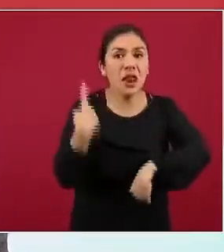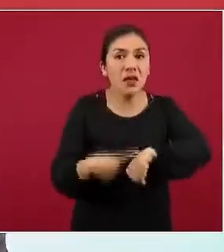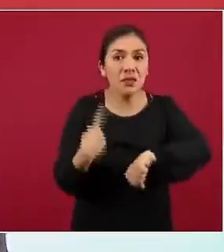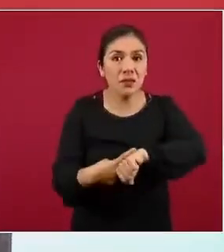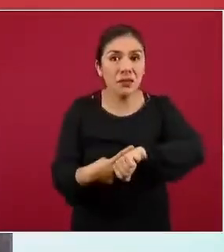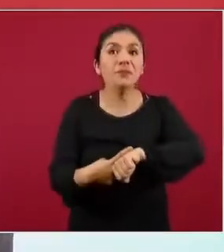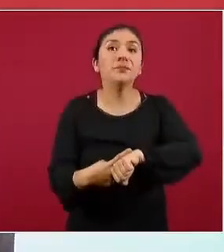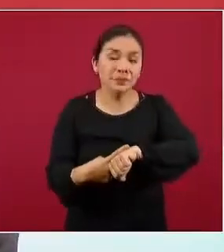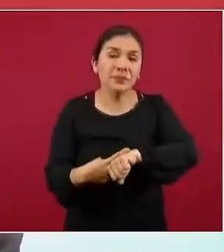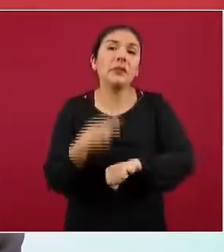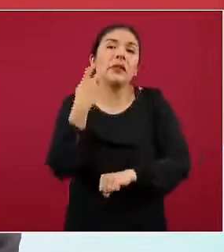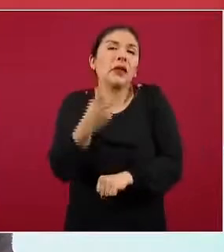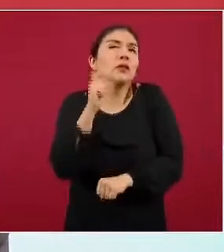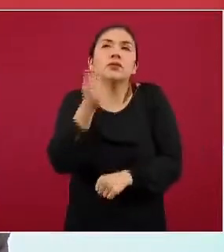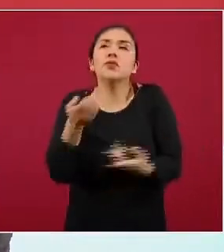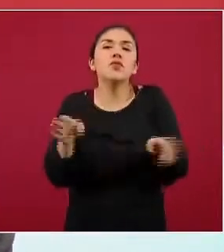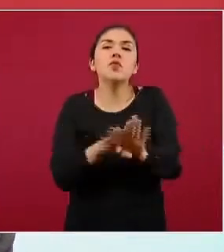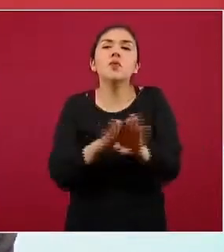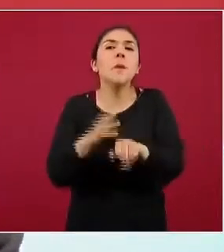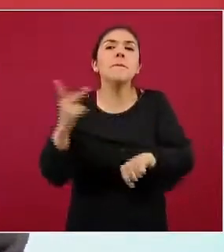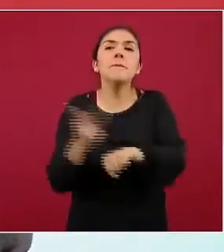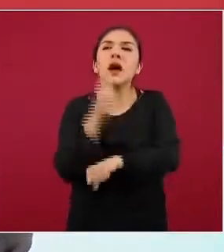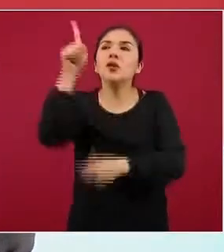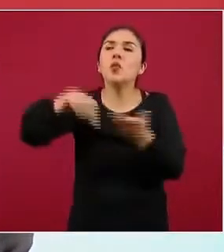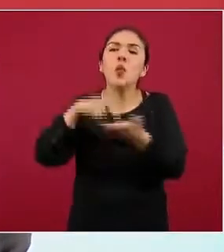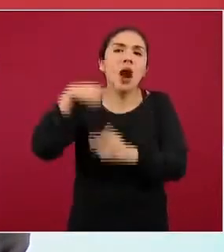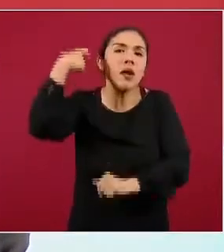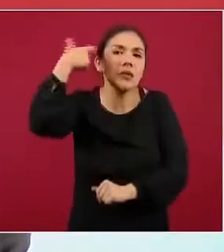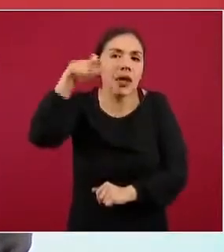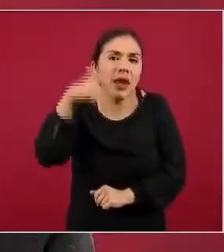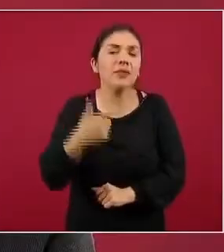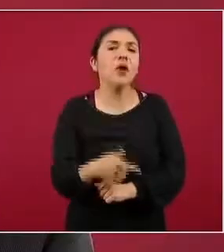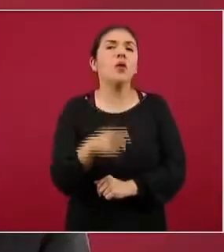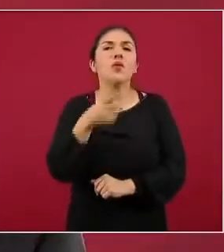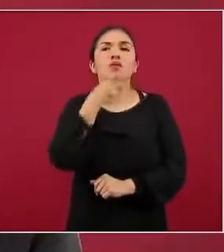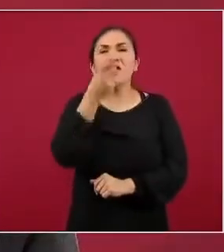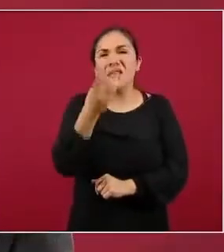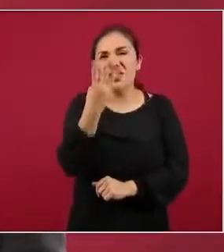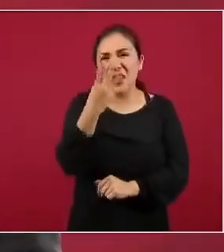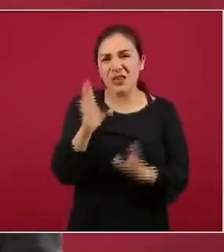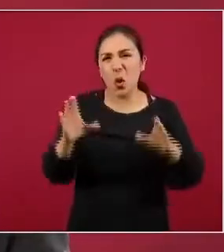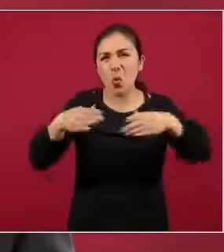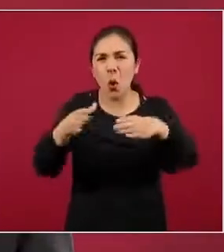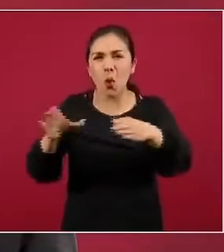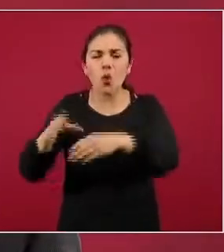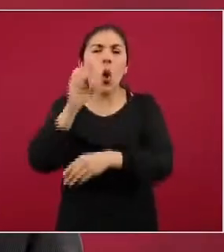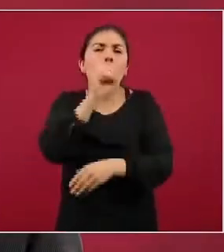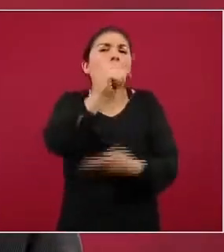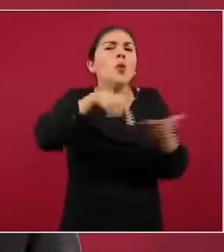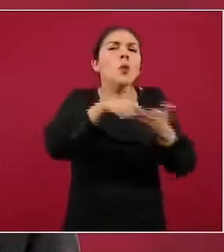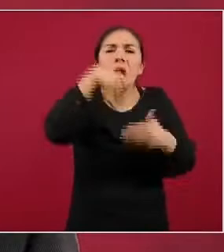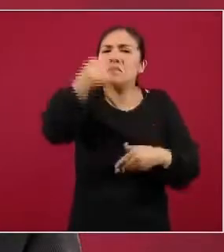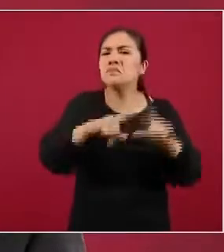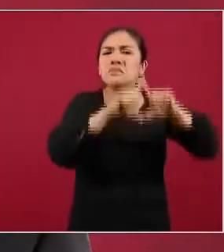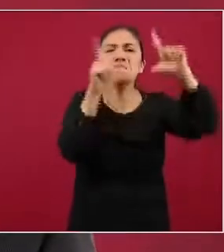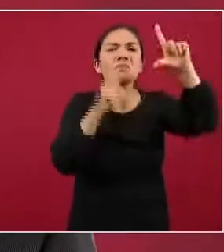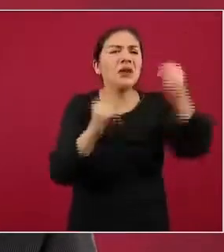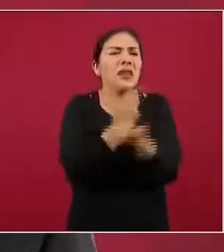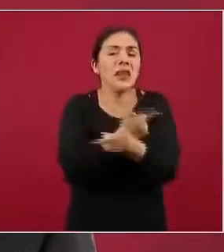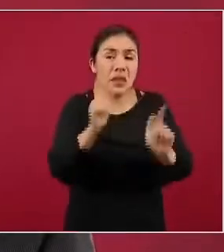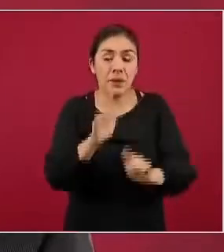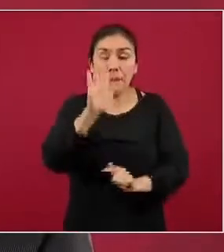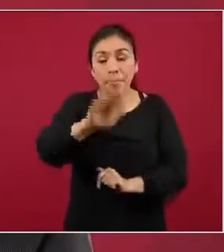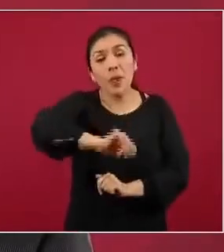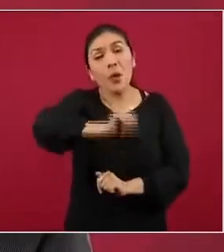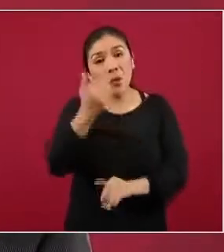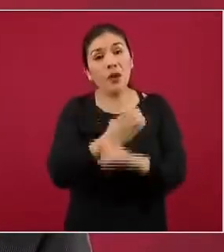Esto es equivalente a lo que puede pasar en Querétaro, en las 3 comunidades que usted menciona, o en cualquier parte del país. Ahora, por otro